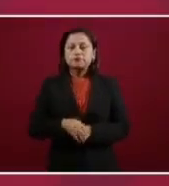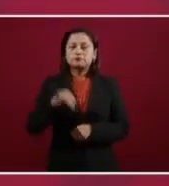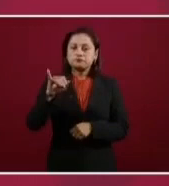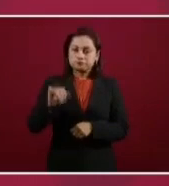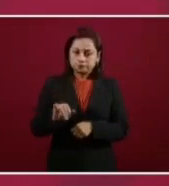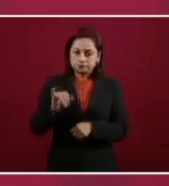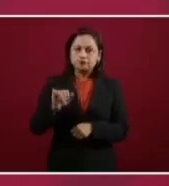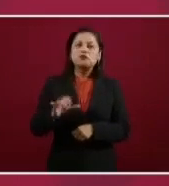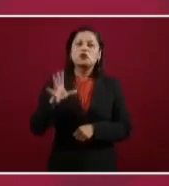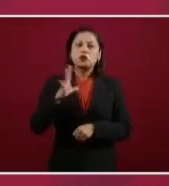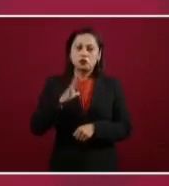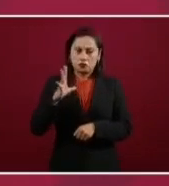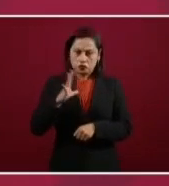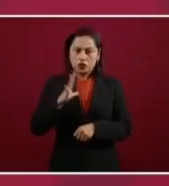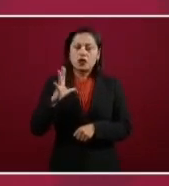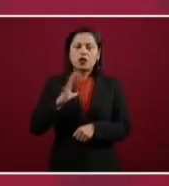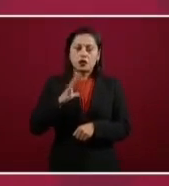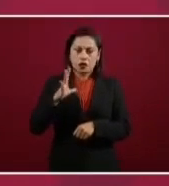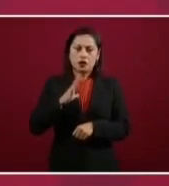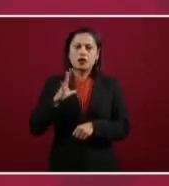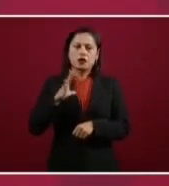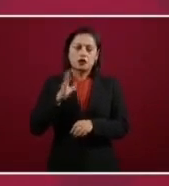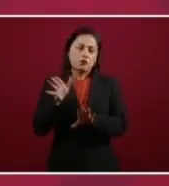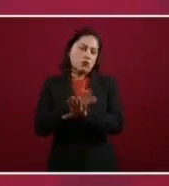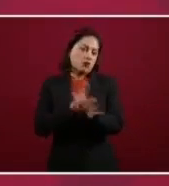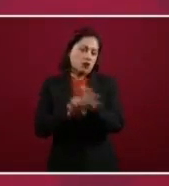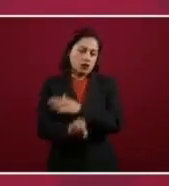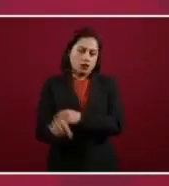en el caso de educación